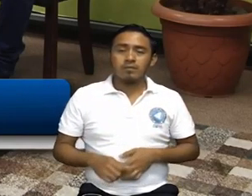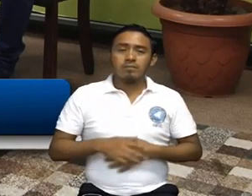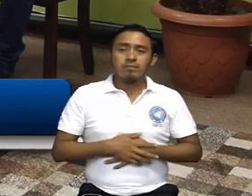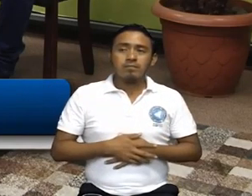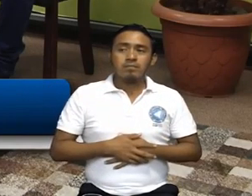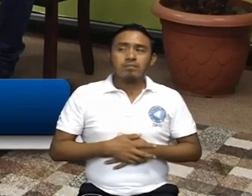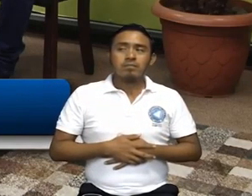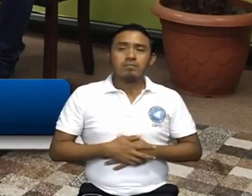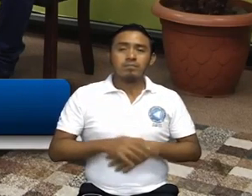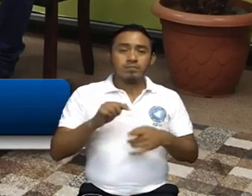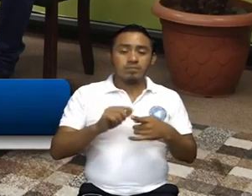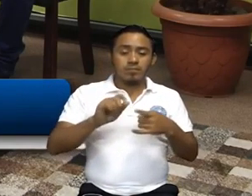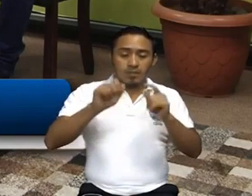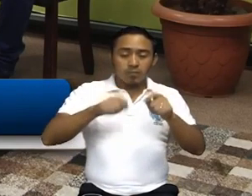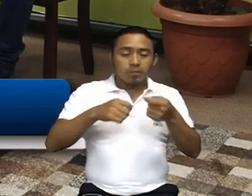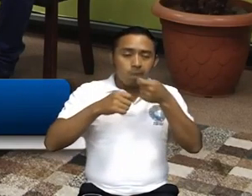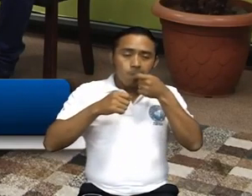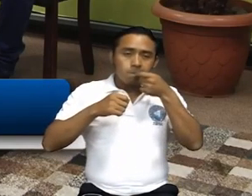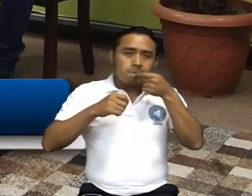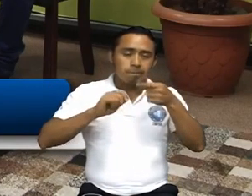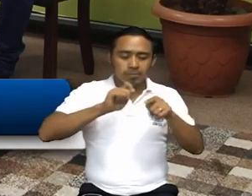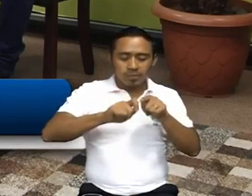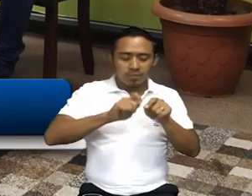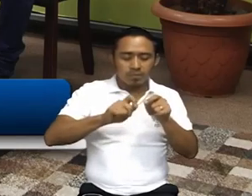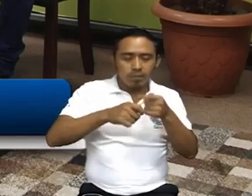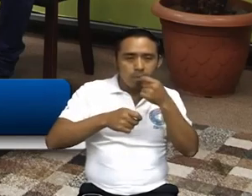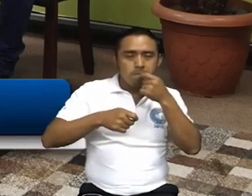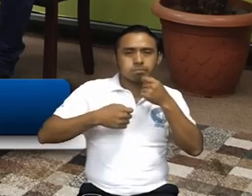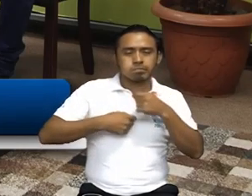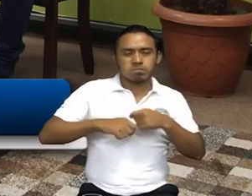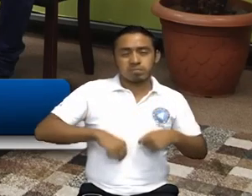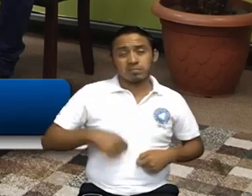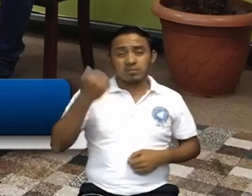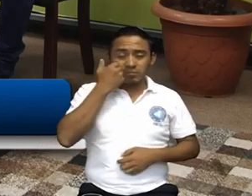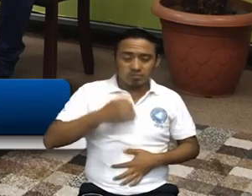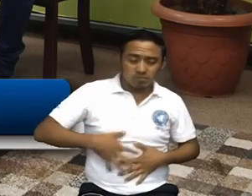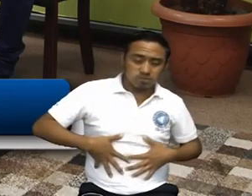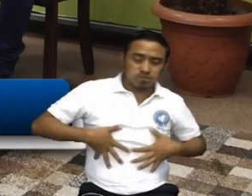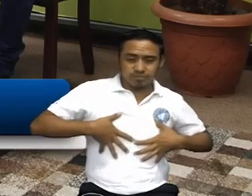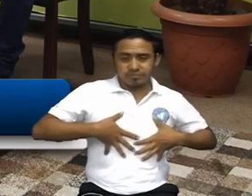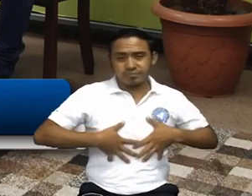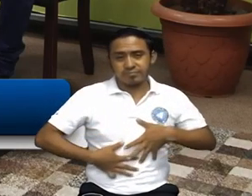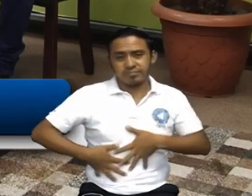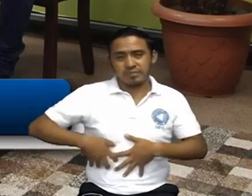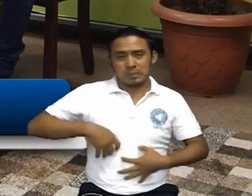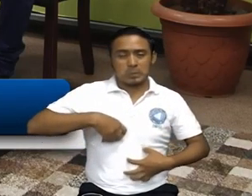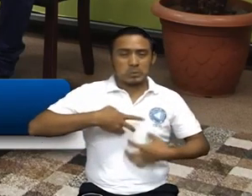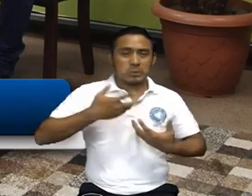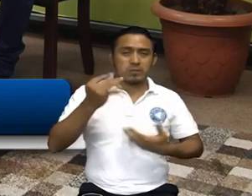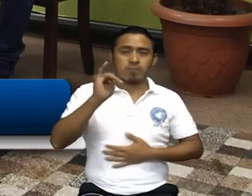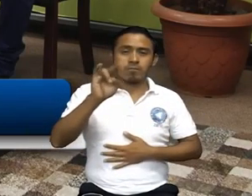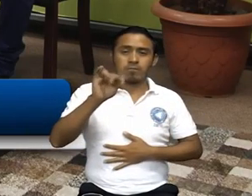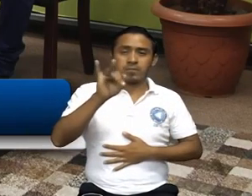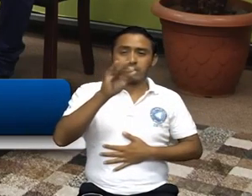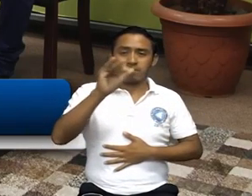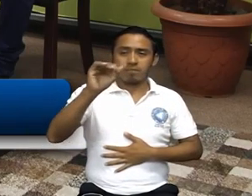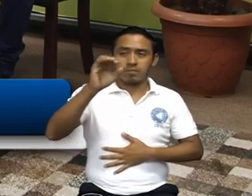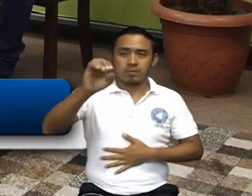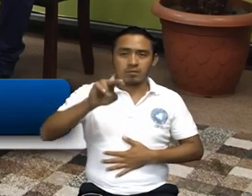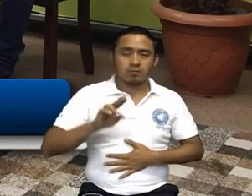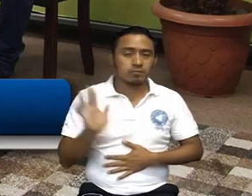sí, eso es tóxico. Y puede provocar una infección. Así es. Irritación gástrica, ¿verdad? Que es lo principal,